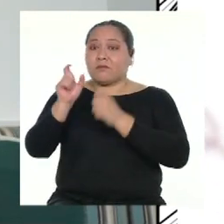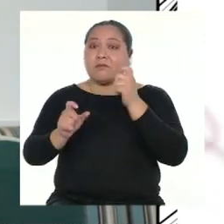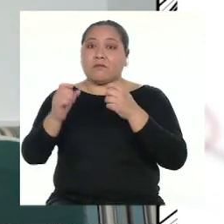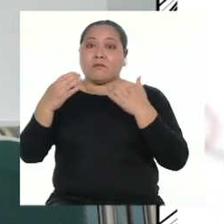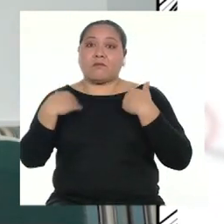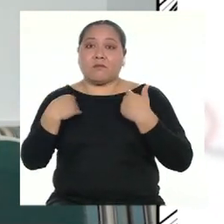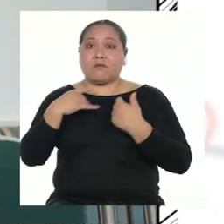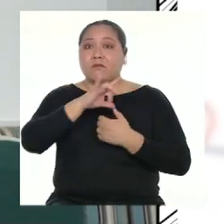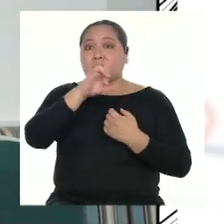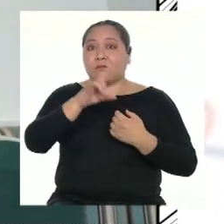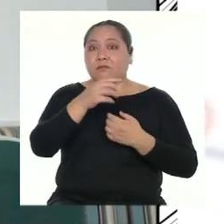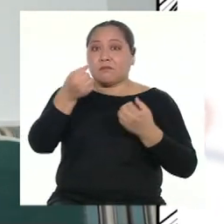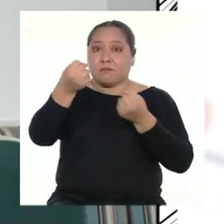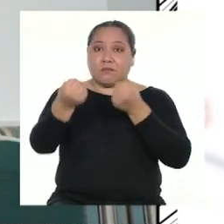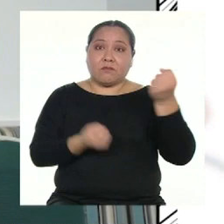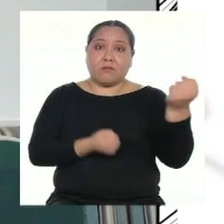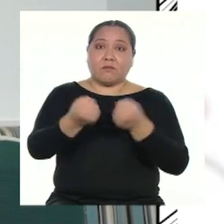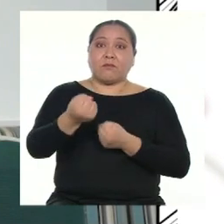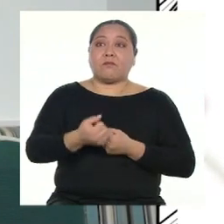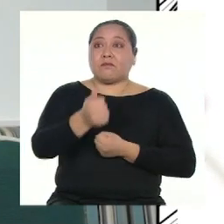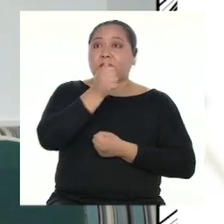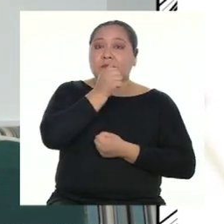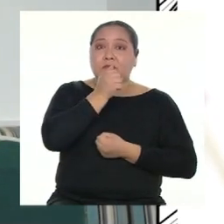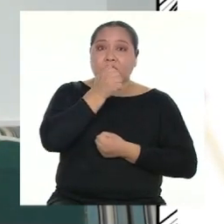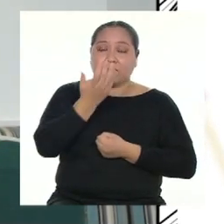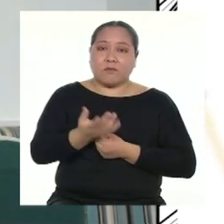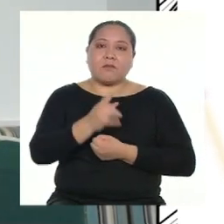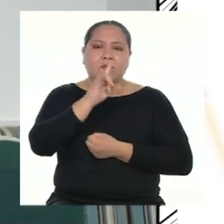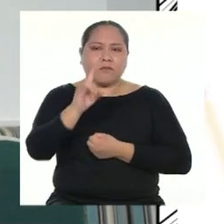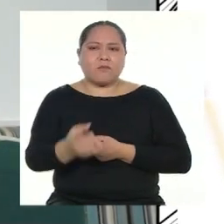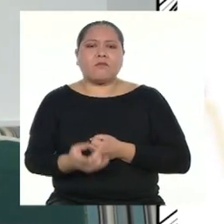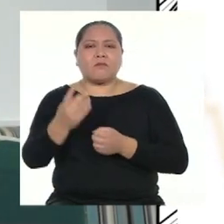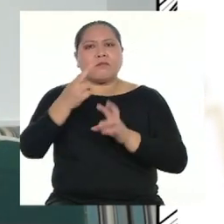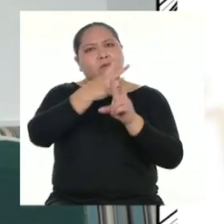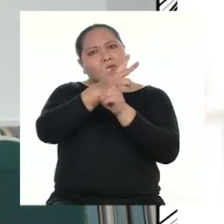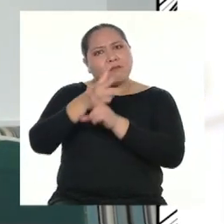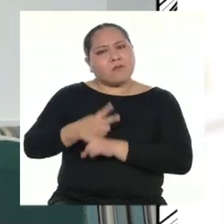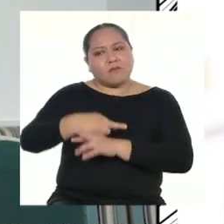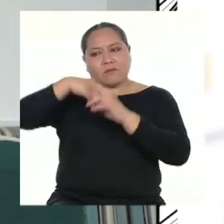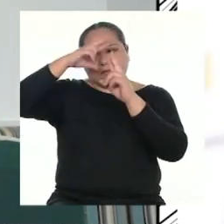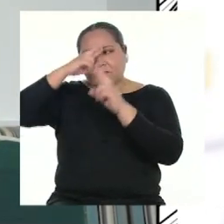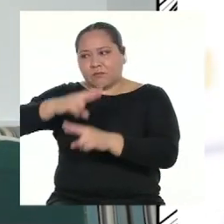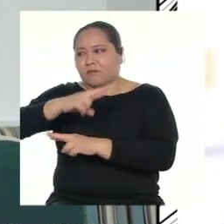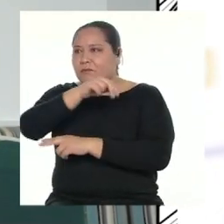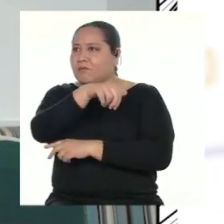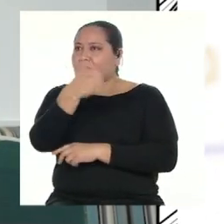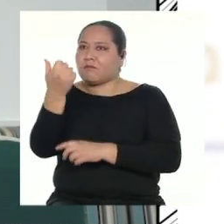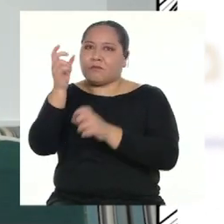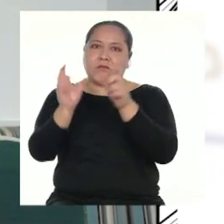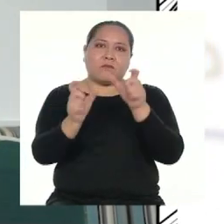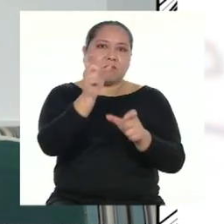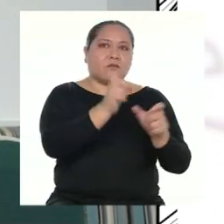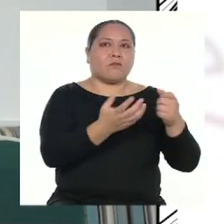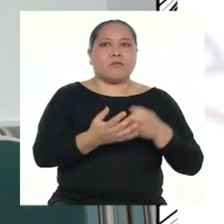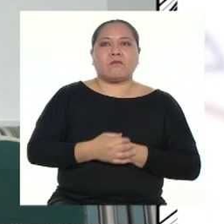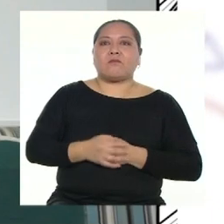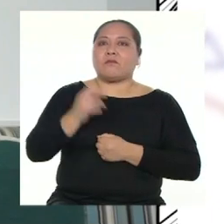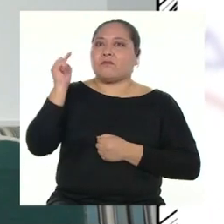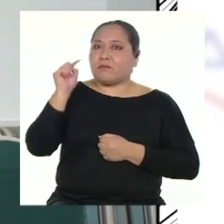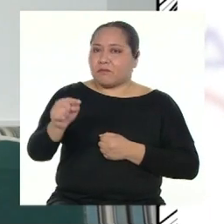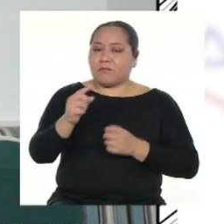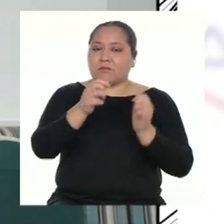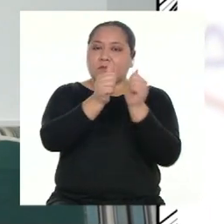posibilidad de utilizar auto particular para moverse, hacerlo con cuidado y con respeto de todos los demás actores que nos movemos en la ciudad. Solo